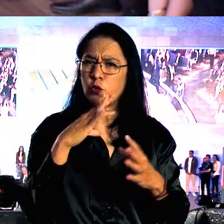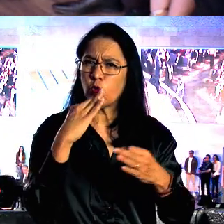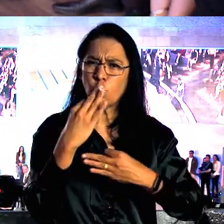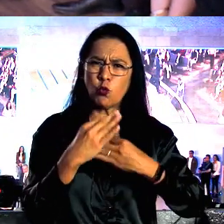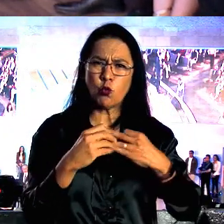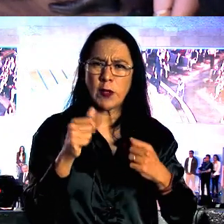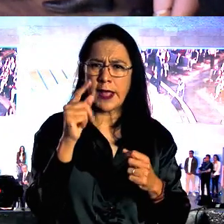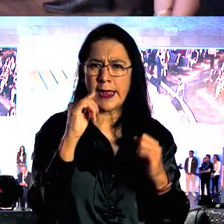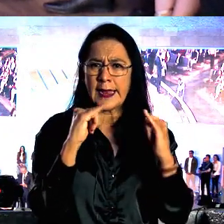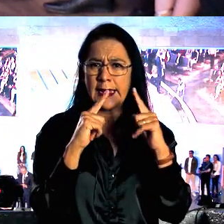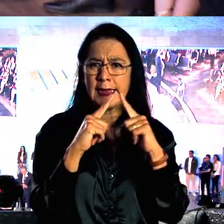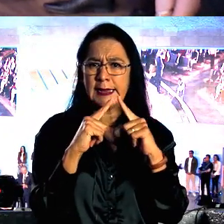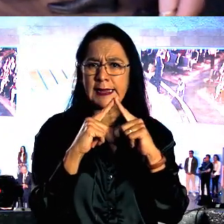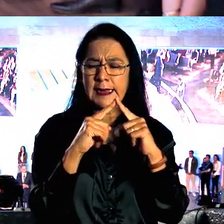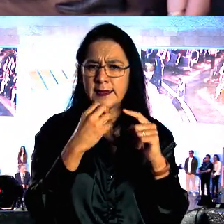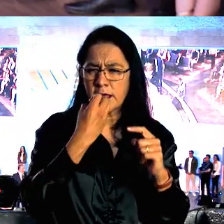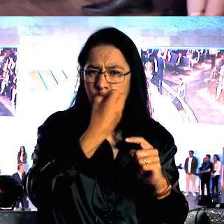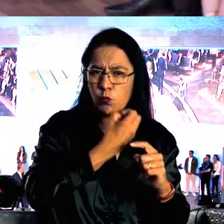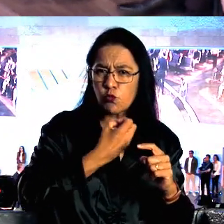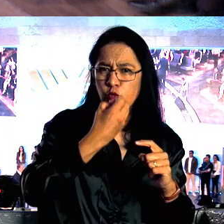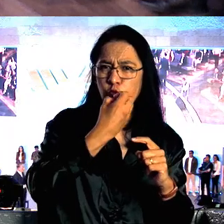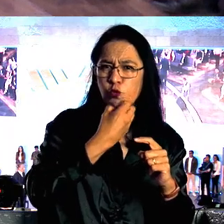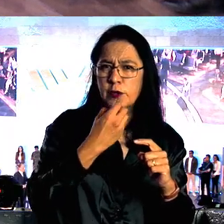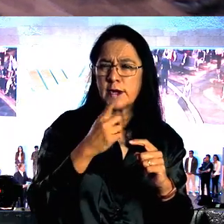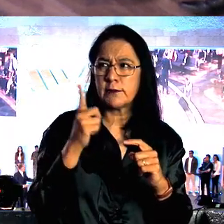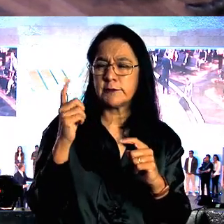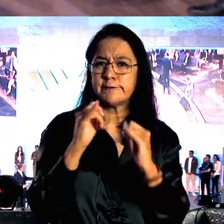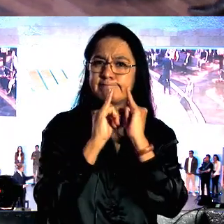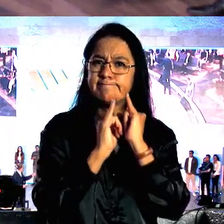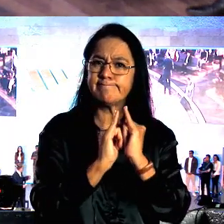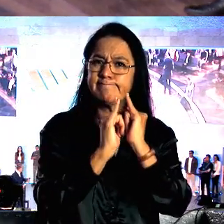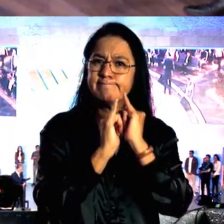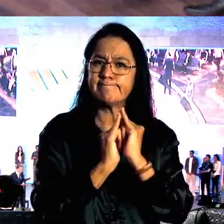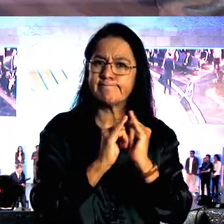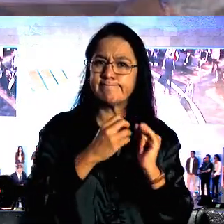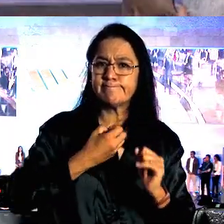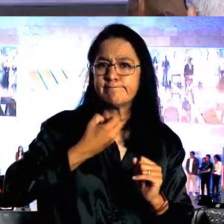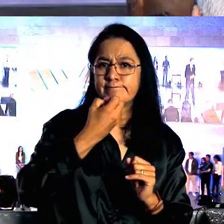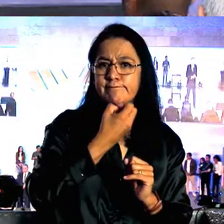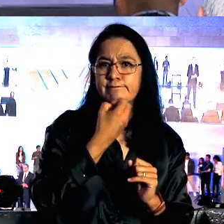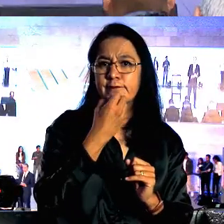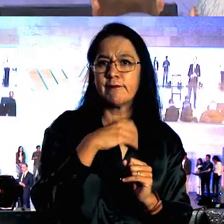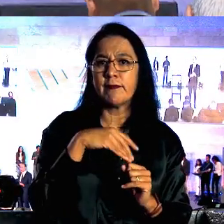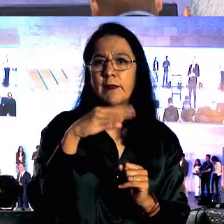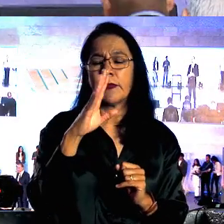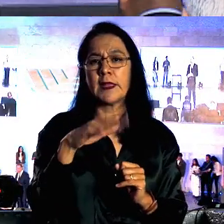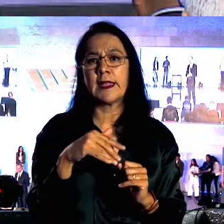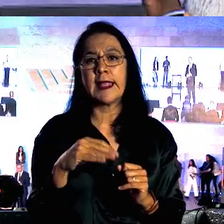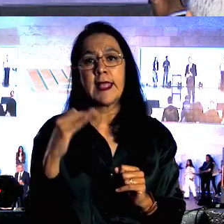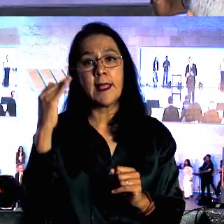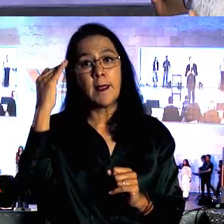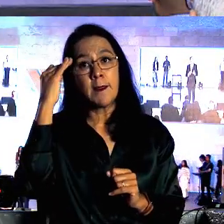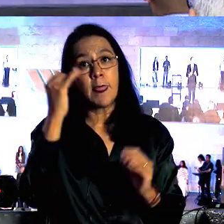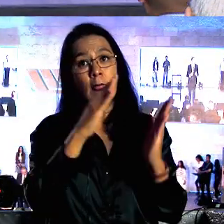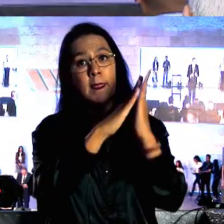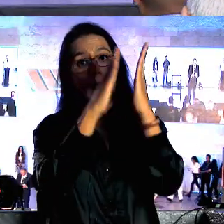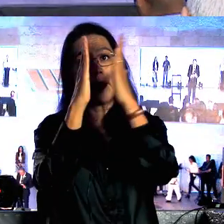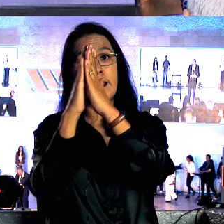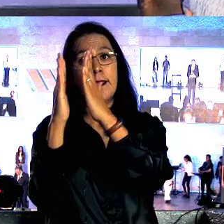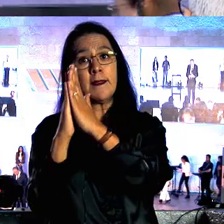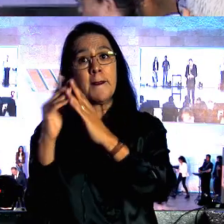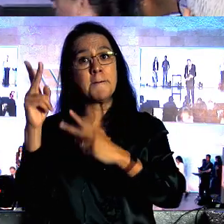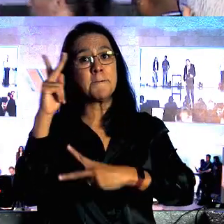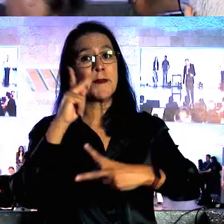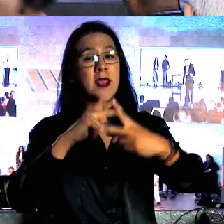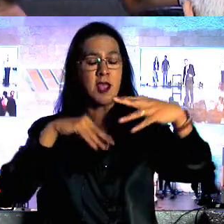por él pónganse de pie y vamos a concluir con un tiempo de alabanza vénganse chicos porque yo creo que viene una lluvia de